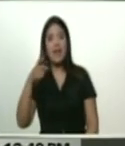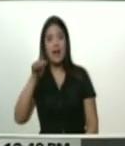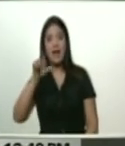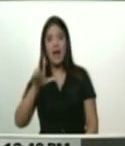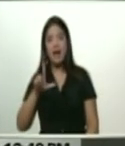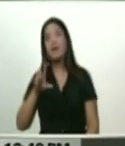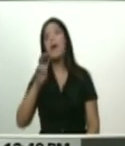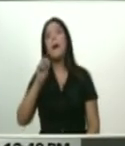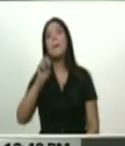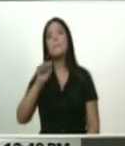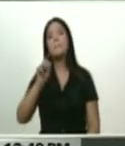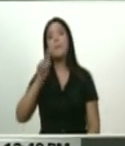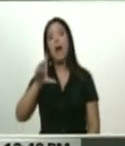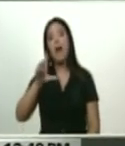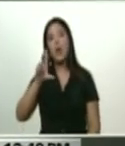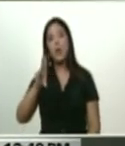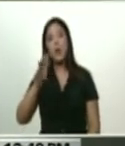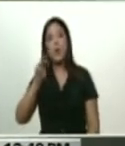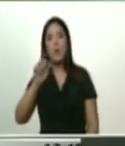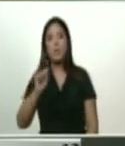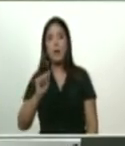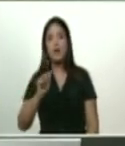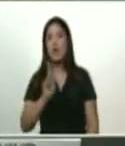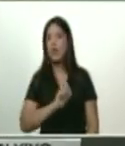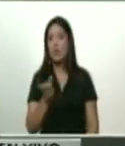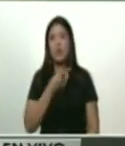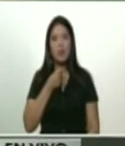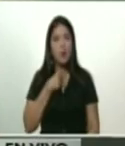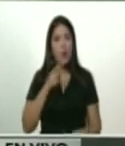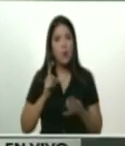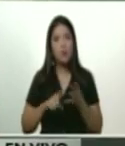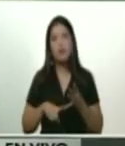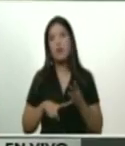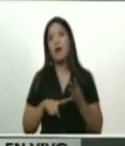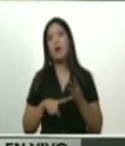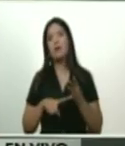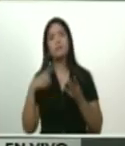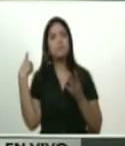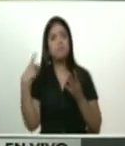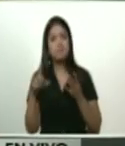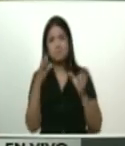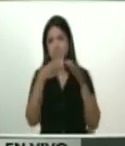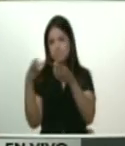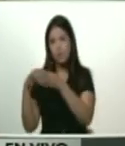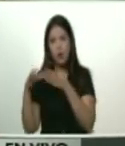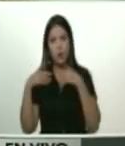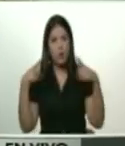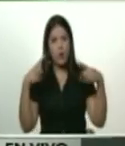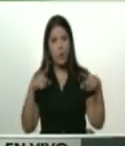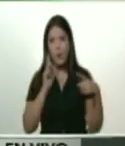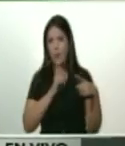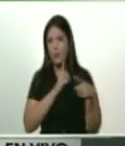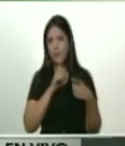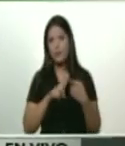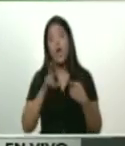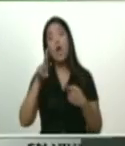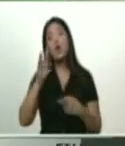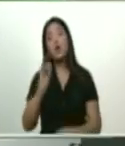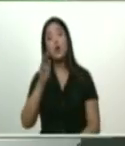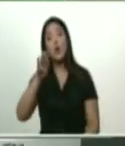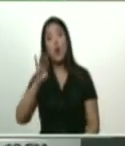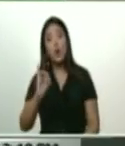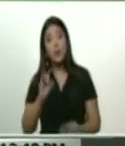Maluma, Nicky Jam, No Te Va a Gustar, Nortec Collective, Quilapayún, Robbie Draco